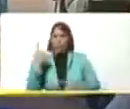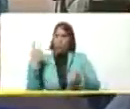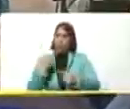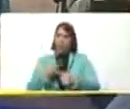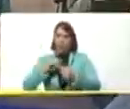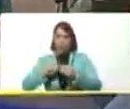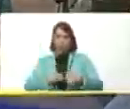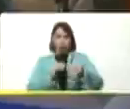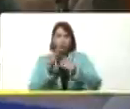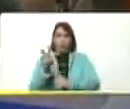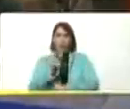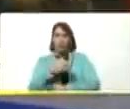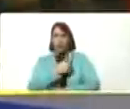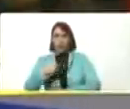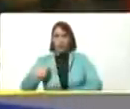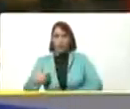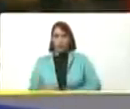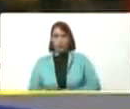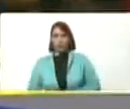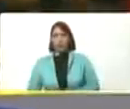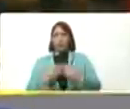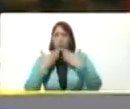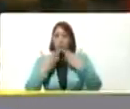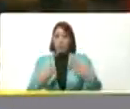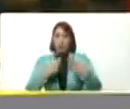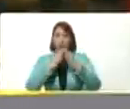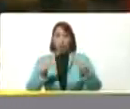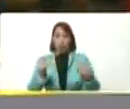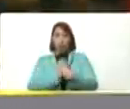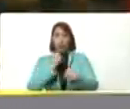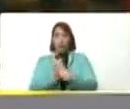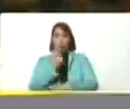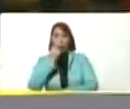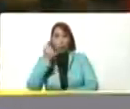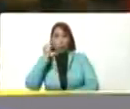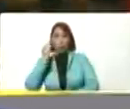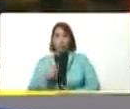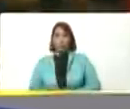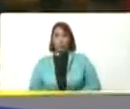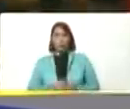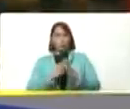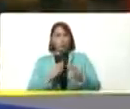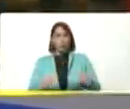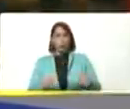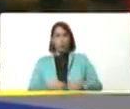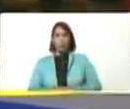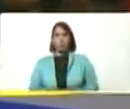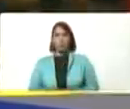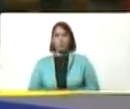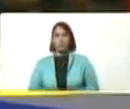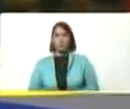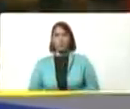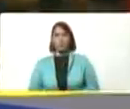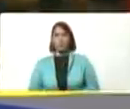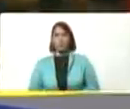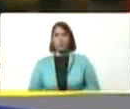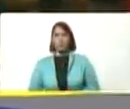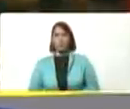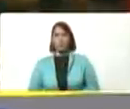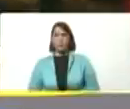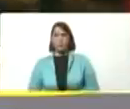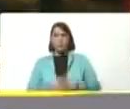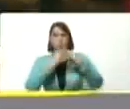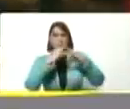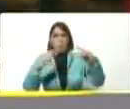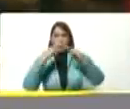Venezuela. Yo quiero agradecer a todos los trabajadores, a todas las trabajadoras de todos los stands de esta